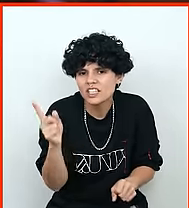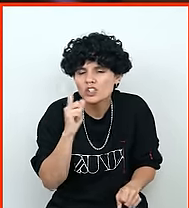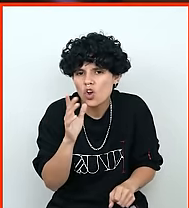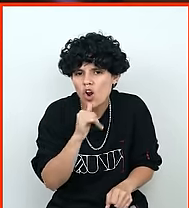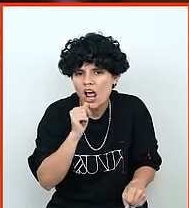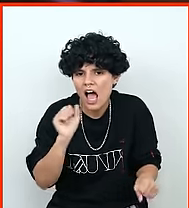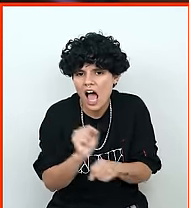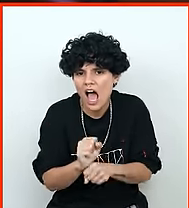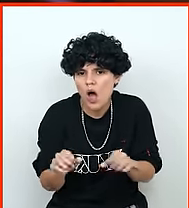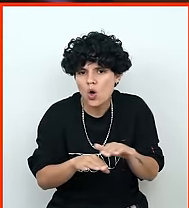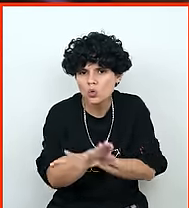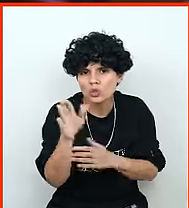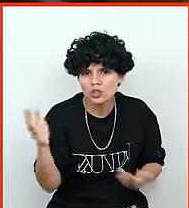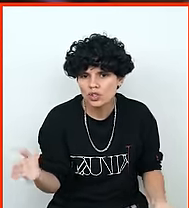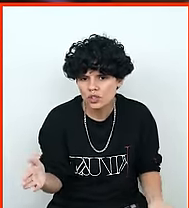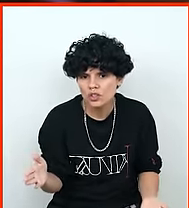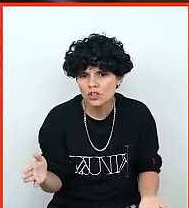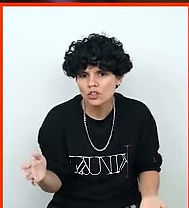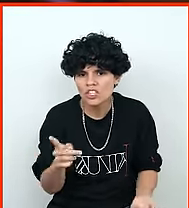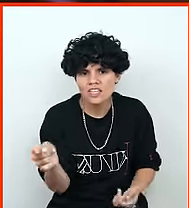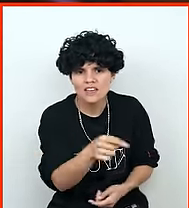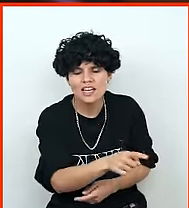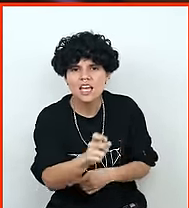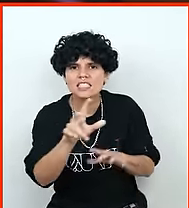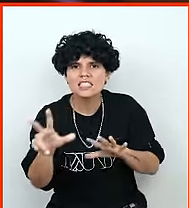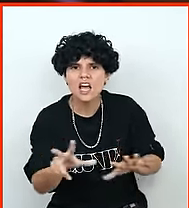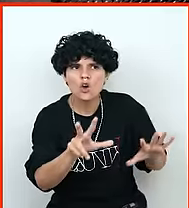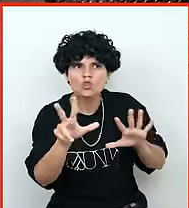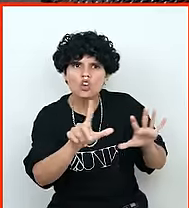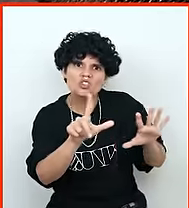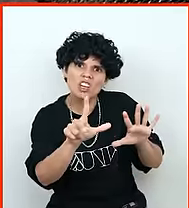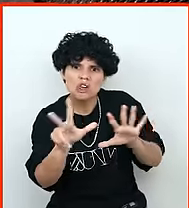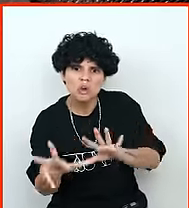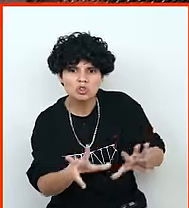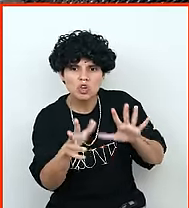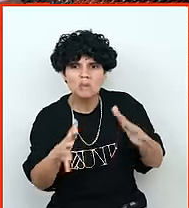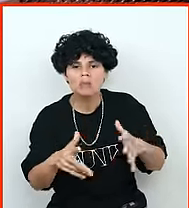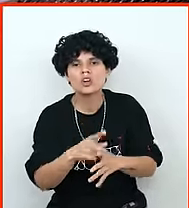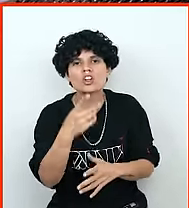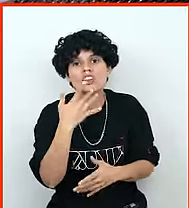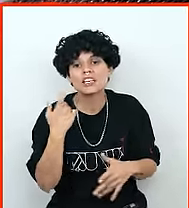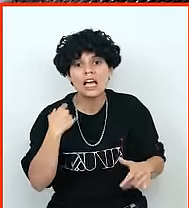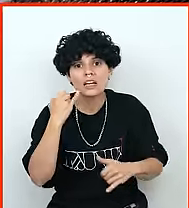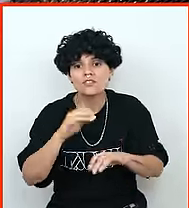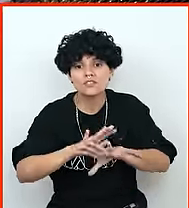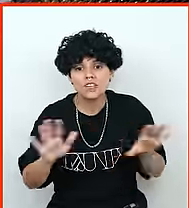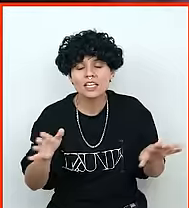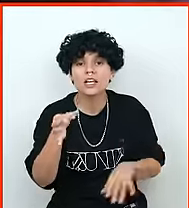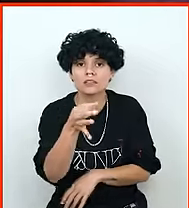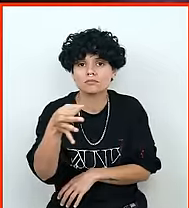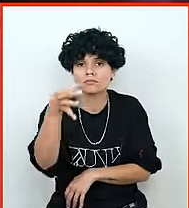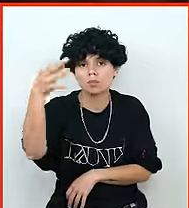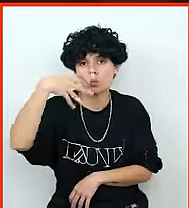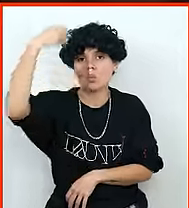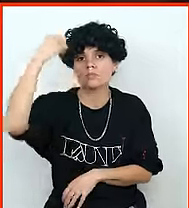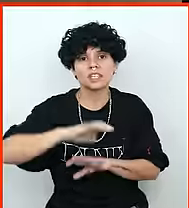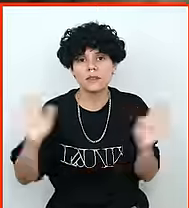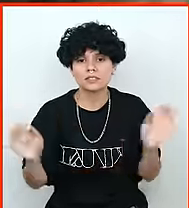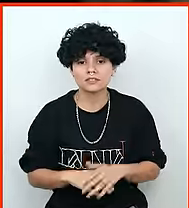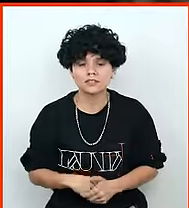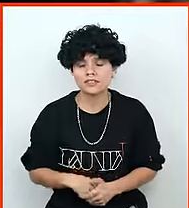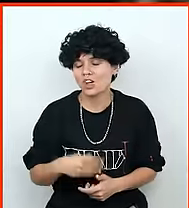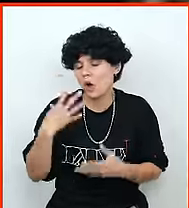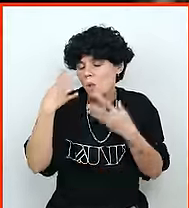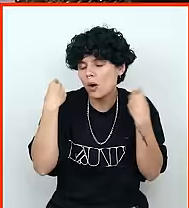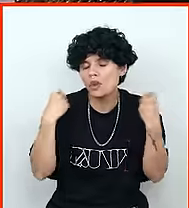bueno, a ti no estaba ya aquí, sino que estaba allá, pues bueno, y como 7 u 8 horas después. Entonces de ahí que me wean, que me raptaron los extraterrestres. Mi mamá. ¿Y